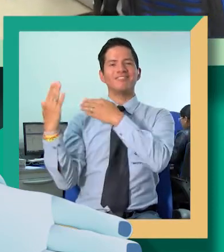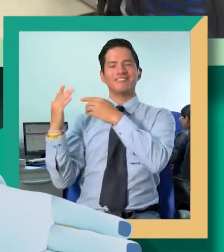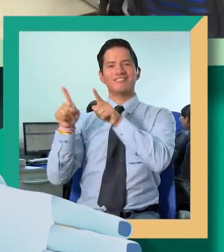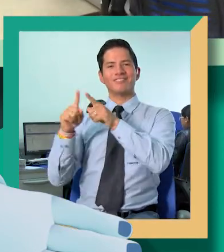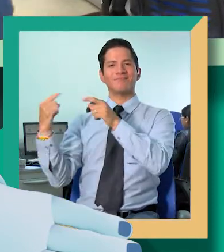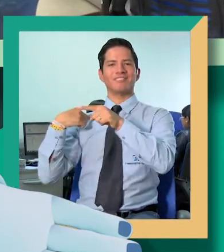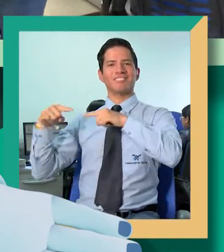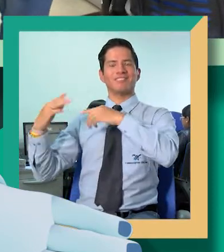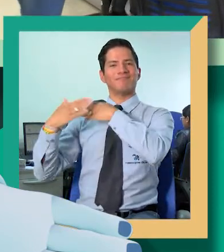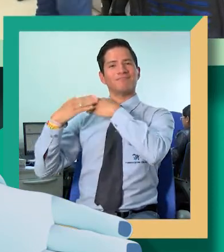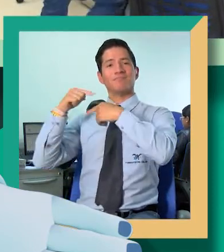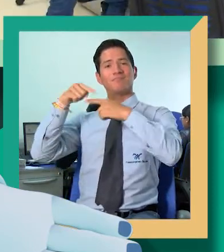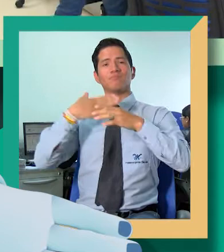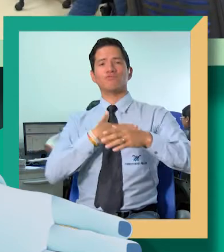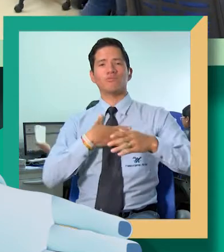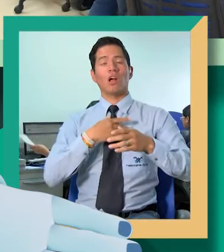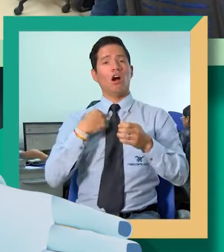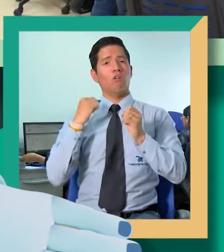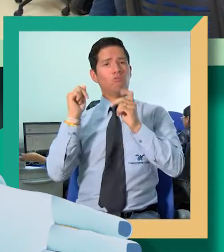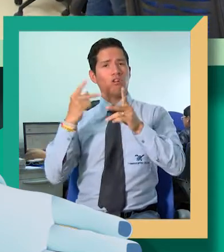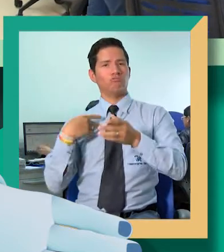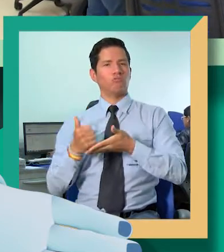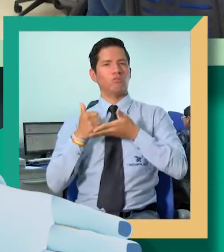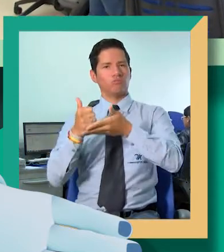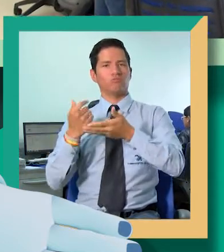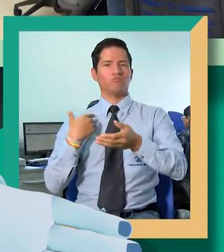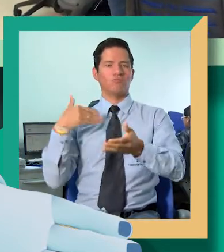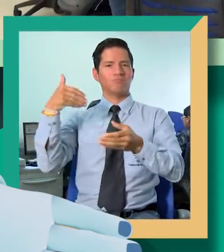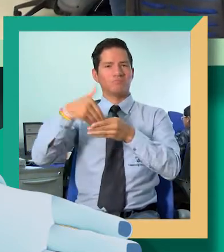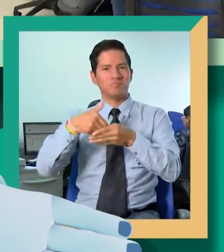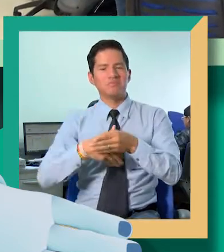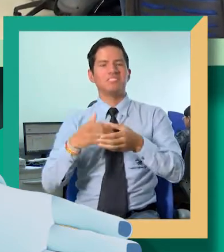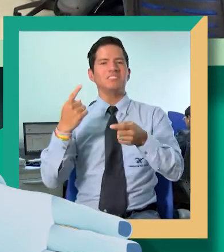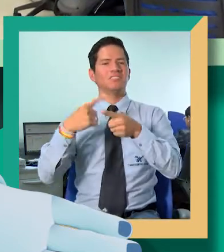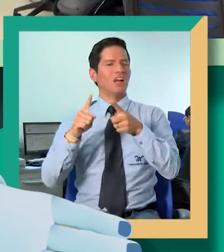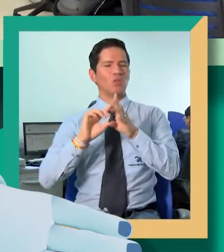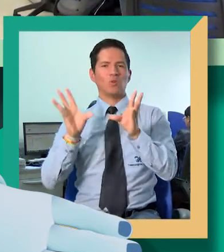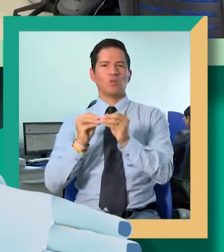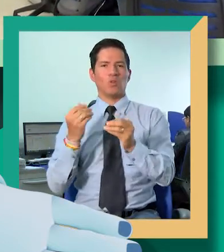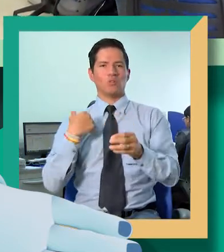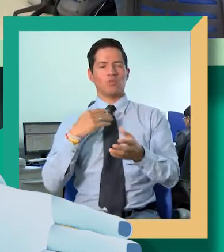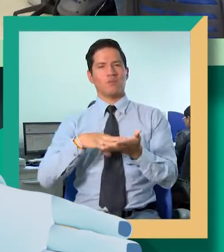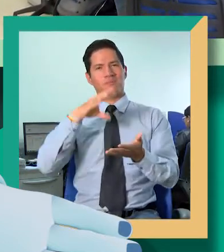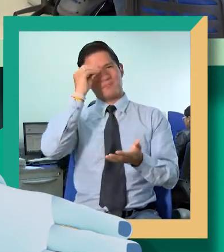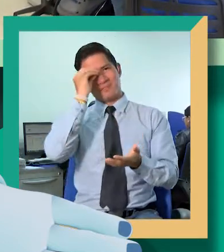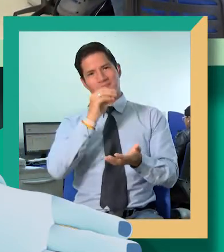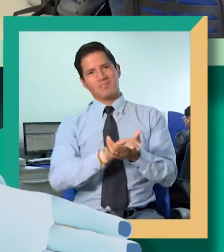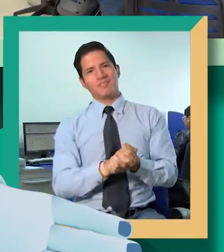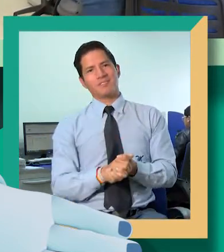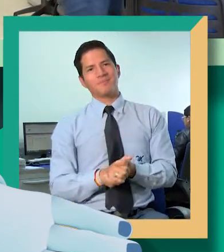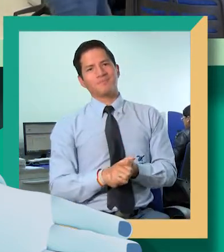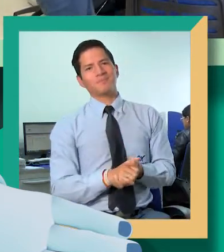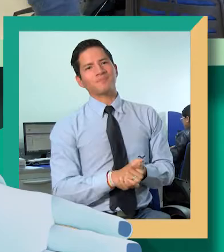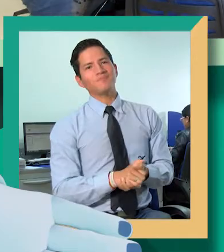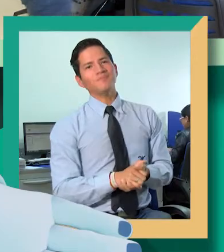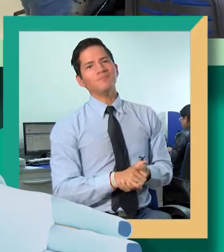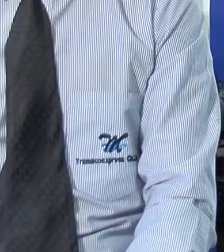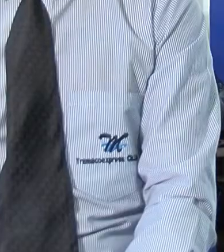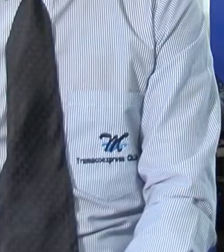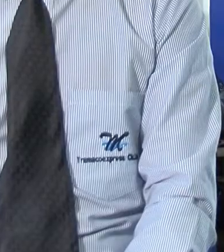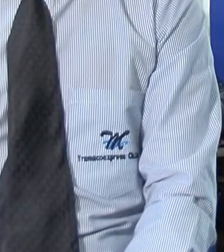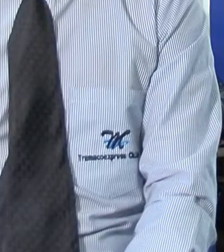También cuando mi jefe requiere algo de mí, algún archivo en específico o algo, pues yo se lo tengo que proporcionar.